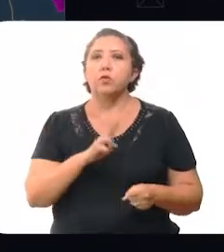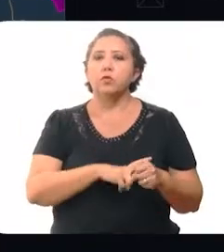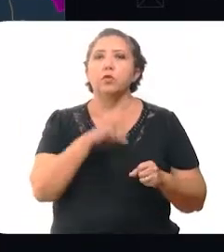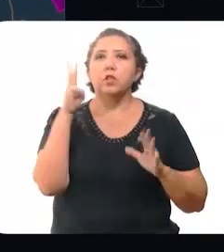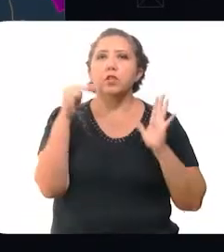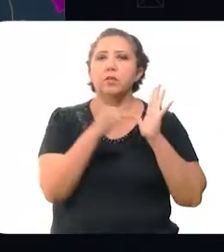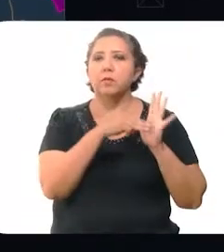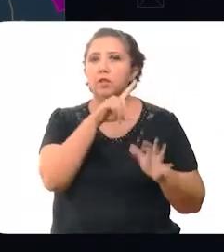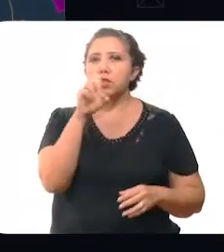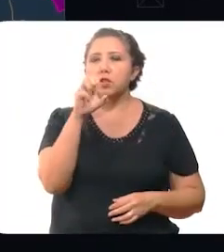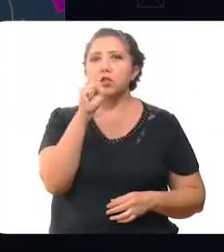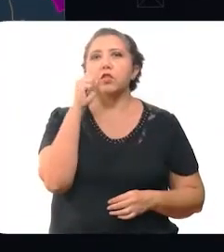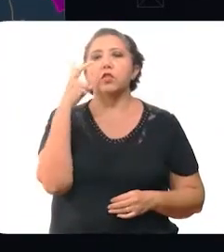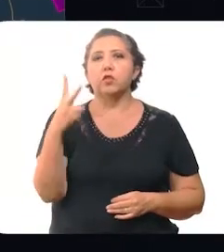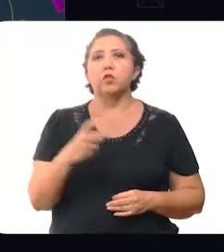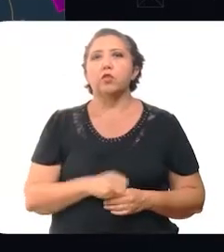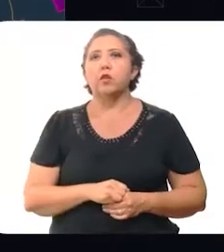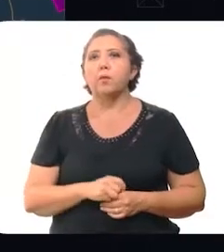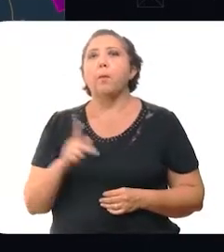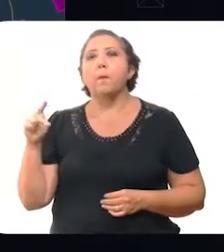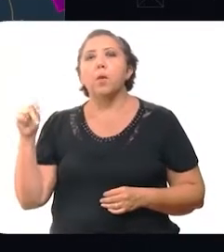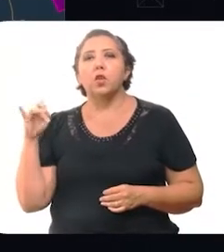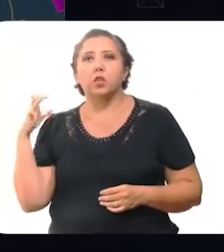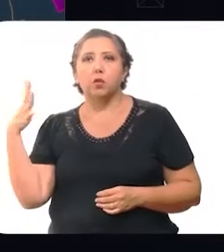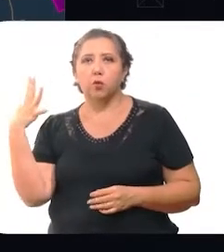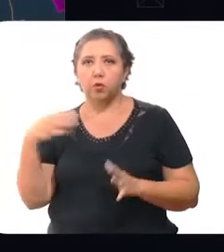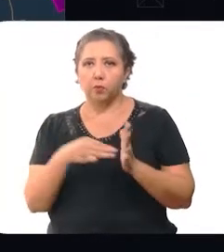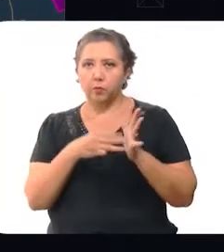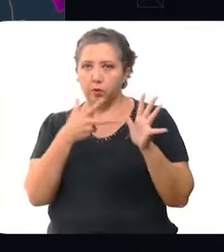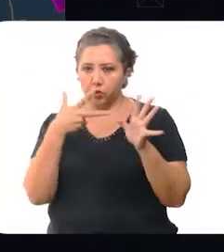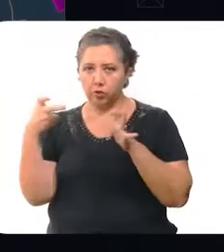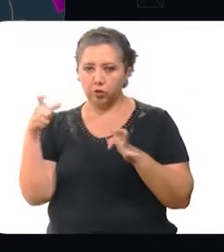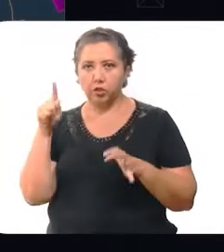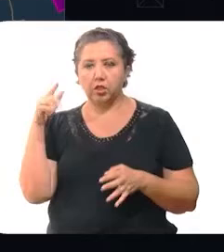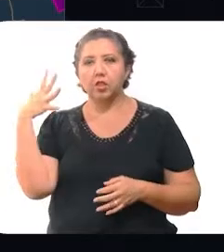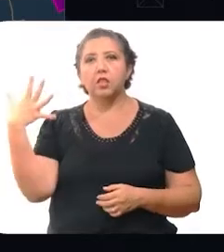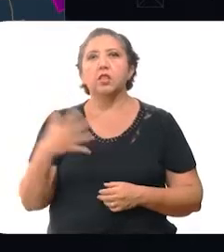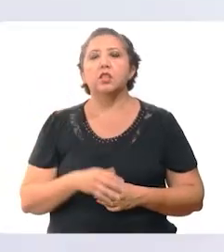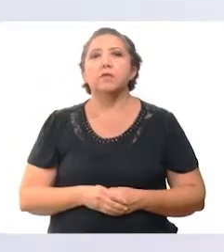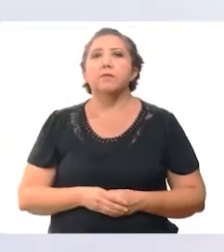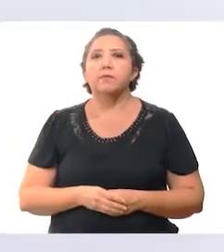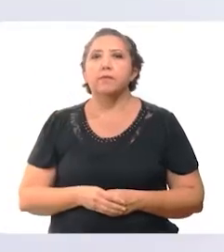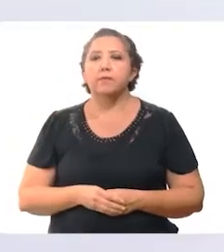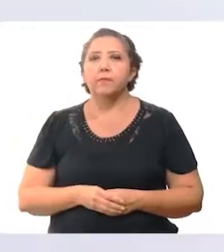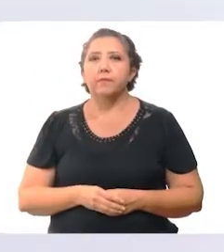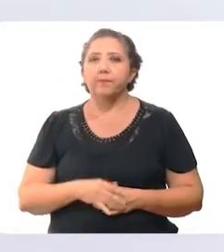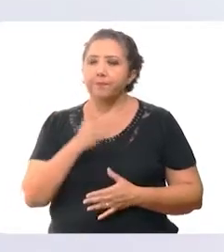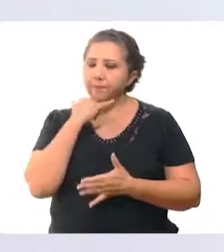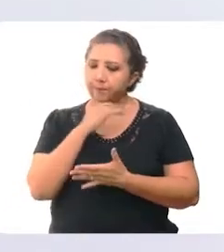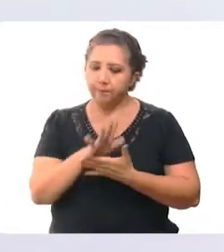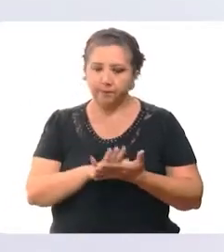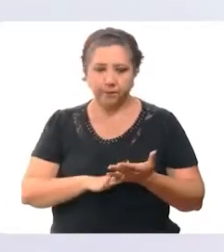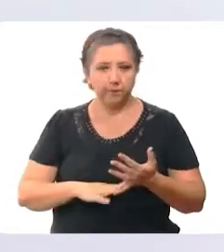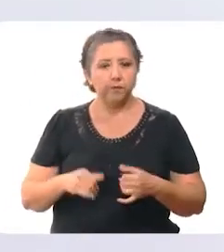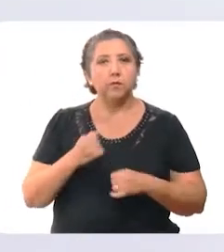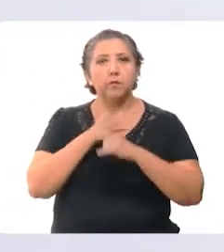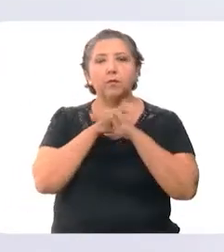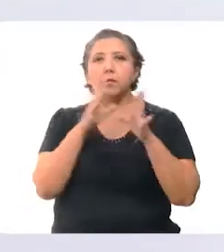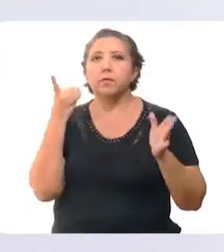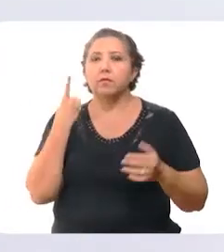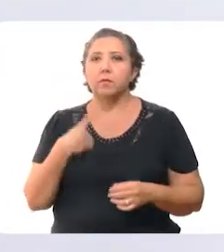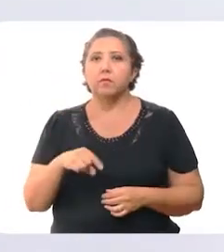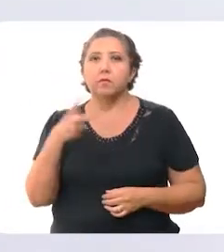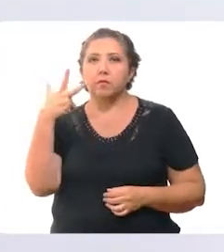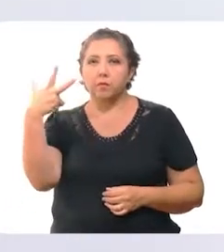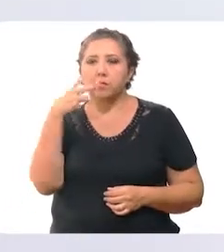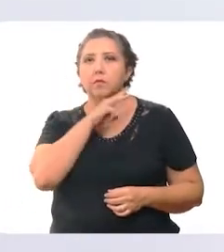sur 3.162 y en la zona poniente 4.875. Lamentablemente en este parte médico